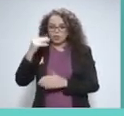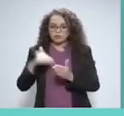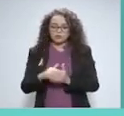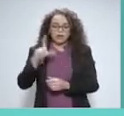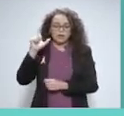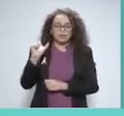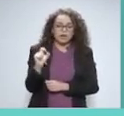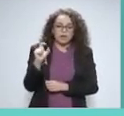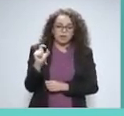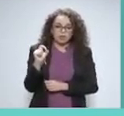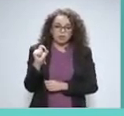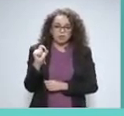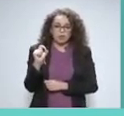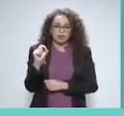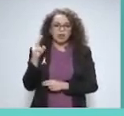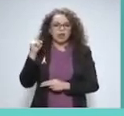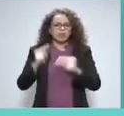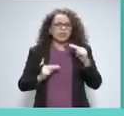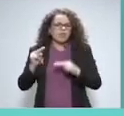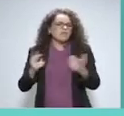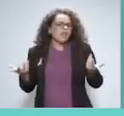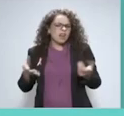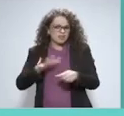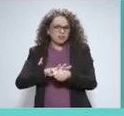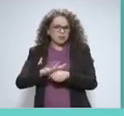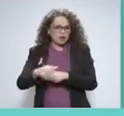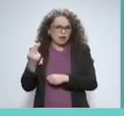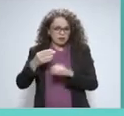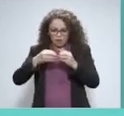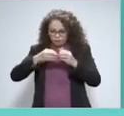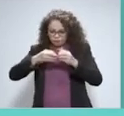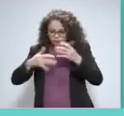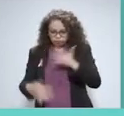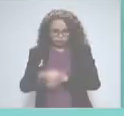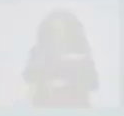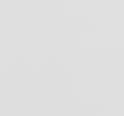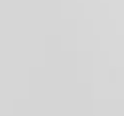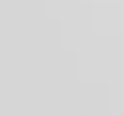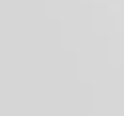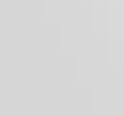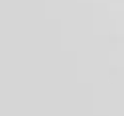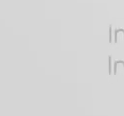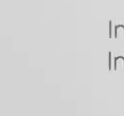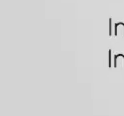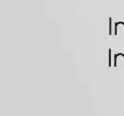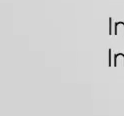el nivel de desglose que el particular ha solicitado.